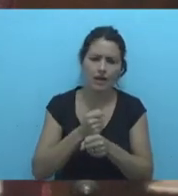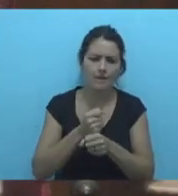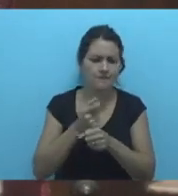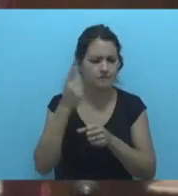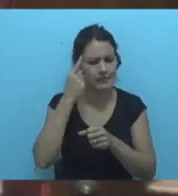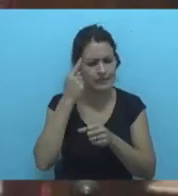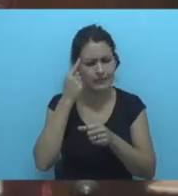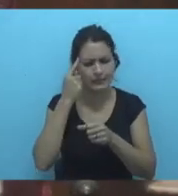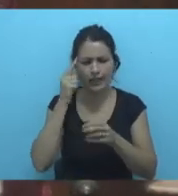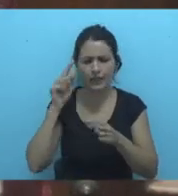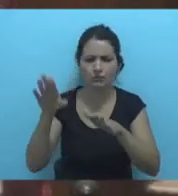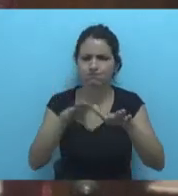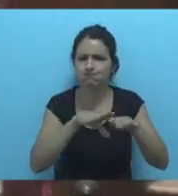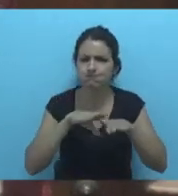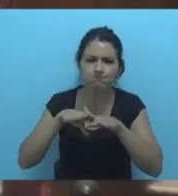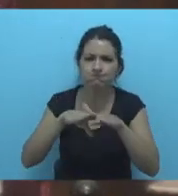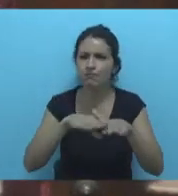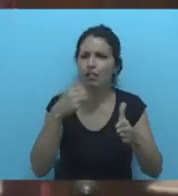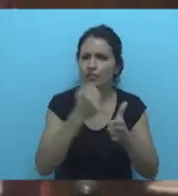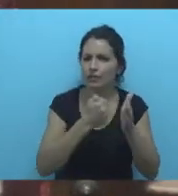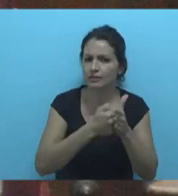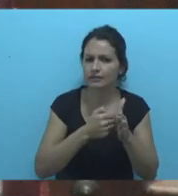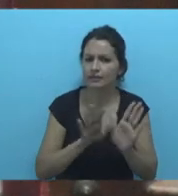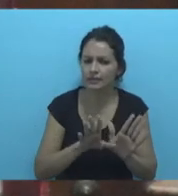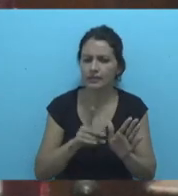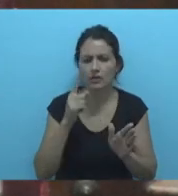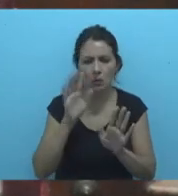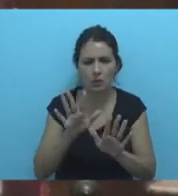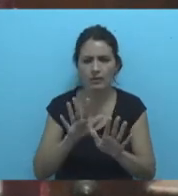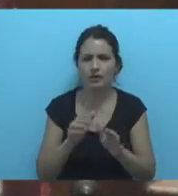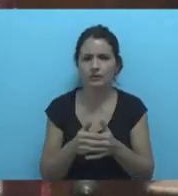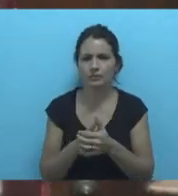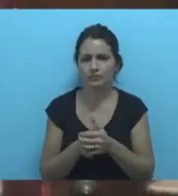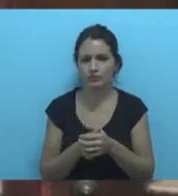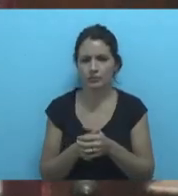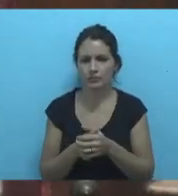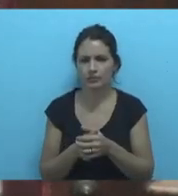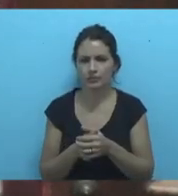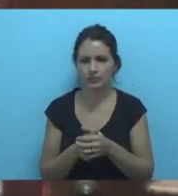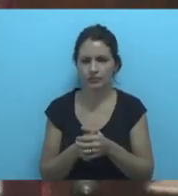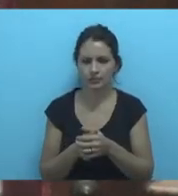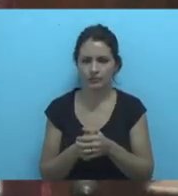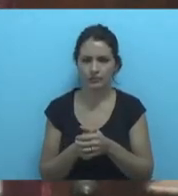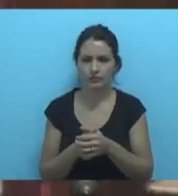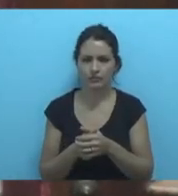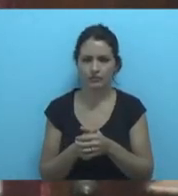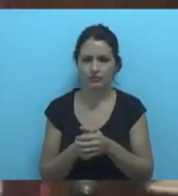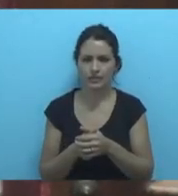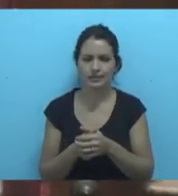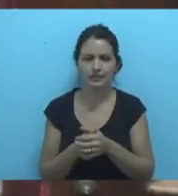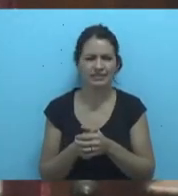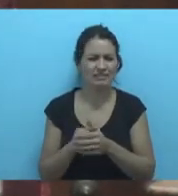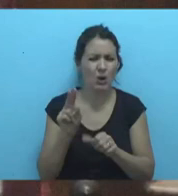nombre de todos nosotros, siendo muy cuidadosos en la adjetivación, y en la calificación de cada uno de los términos que